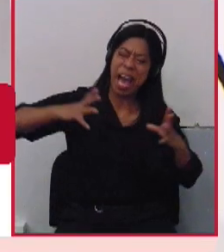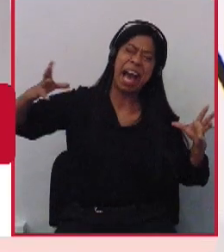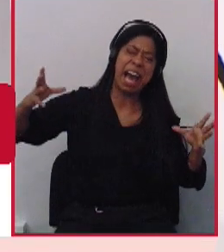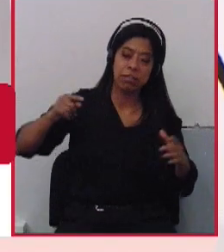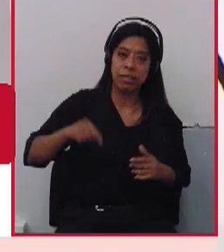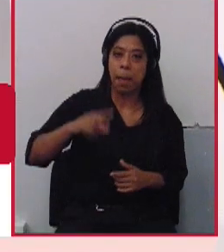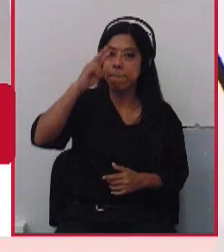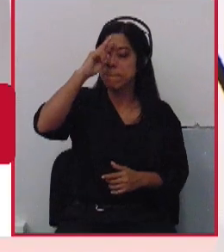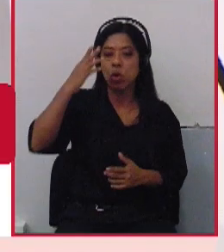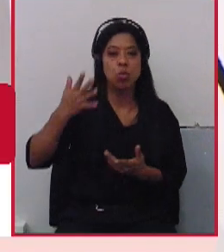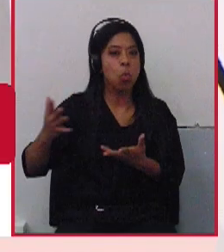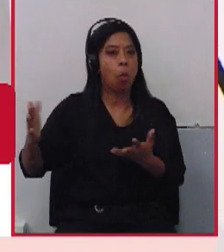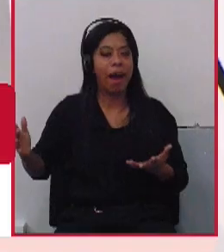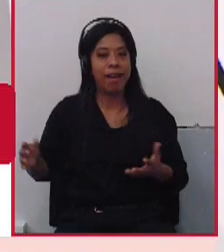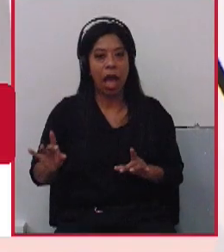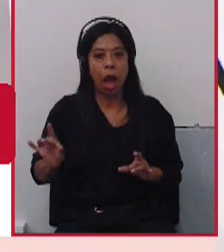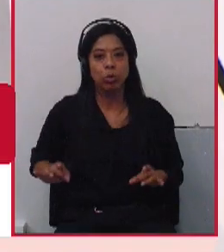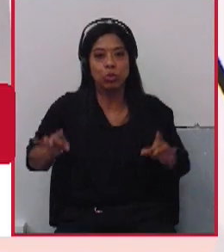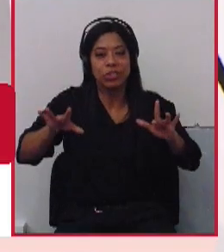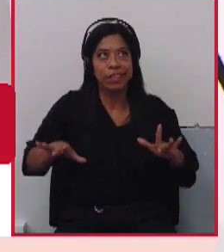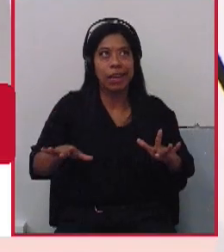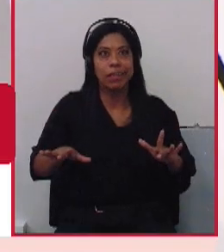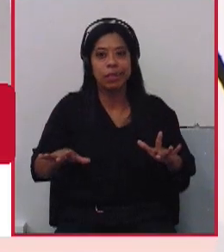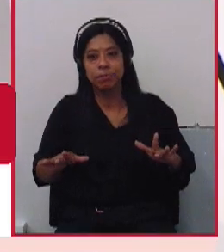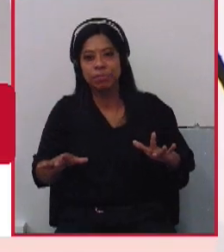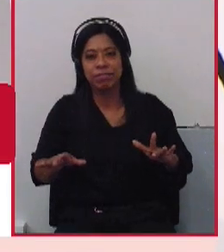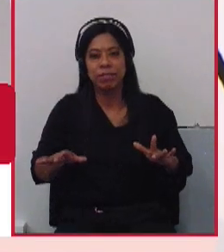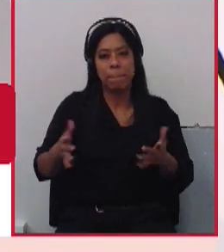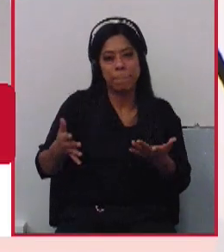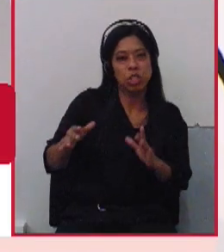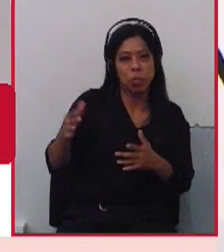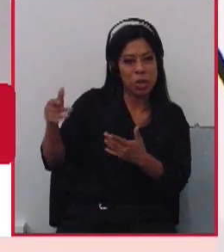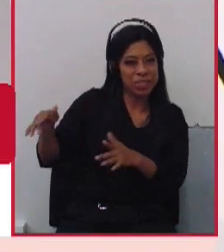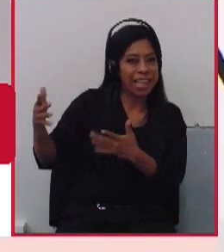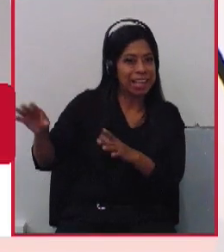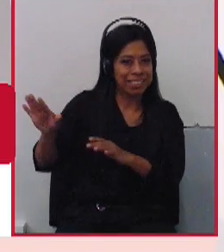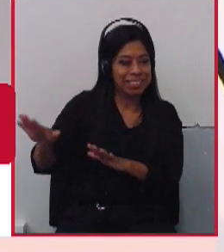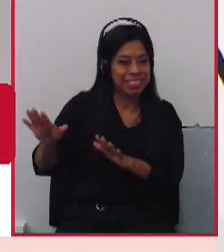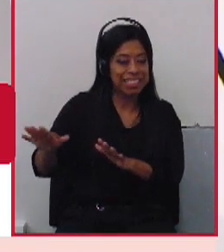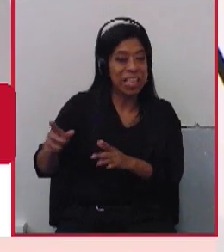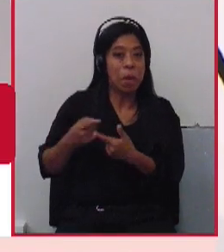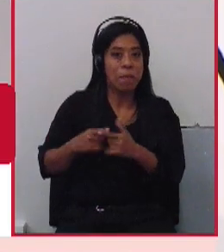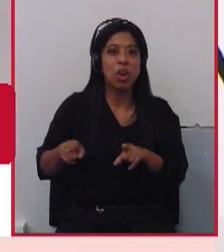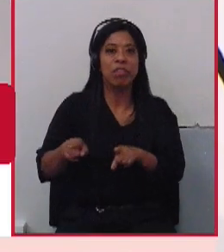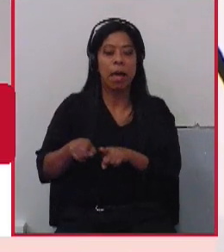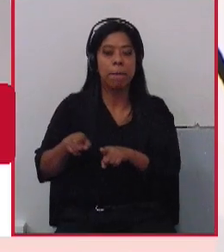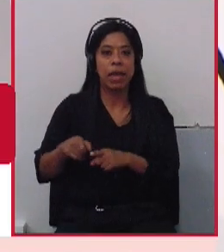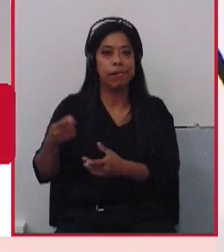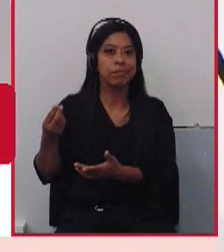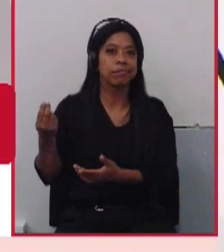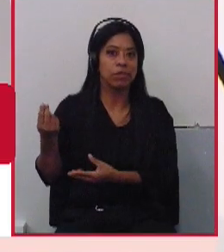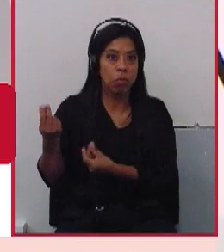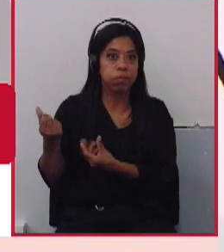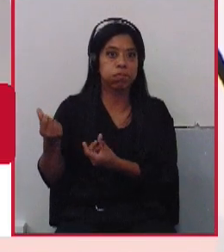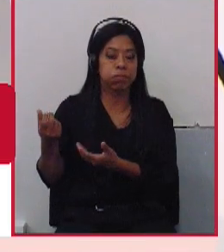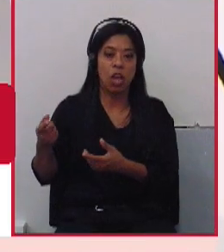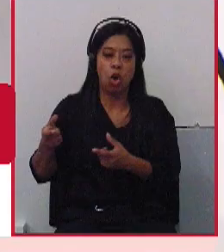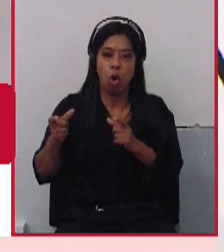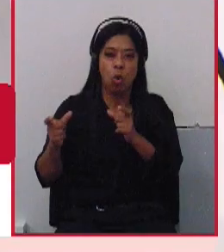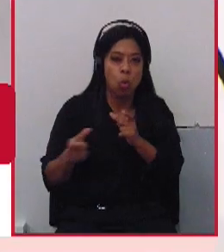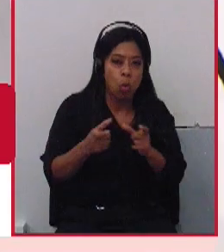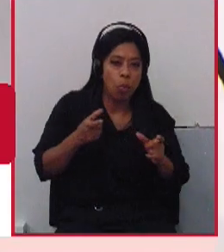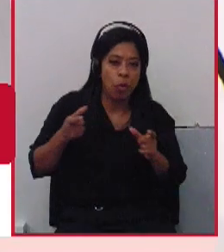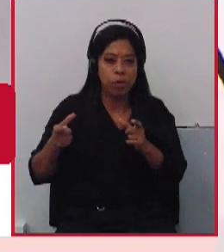En Perú no hay esto, en Australia habían, y ahí también nos costó dominar a